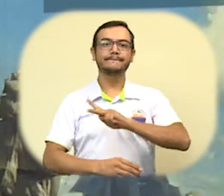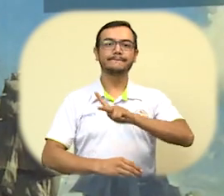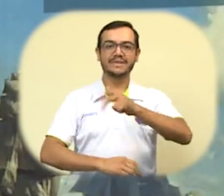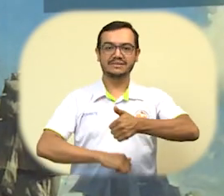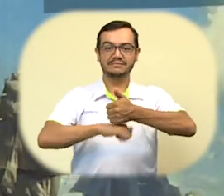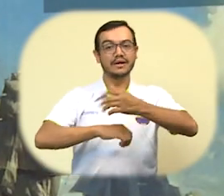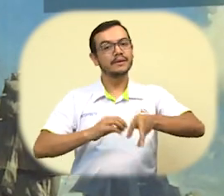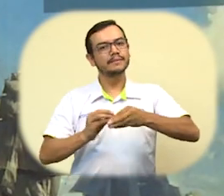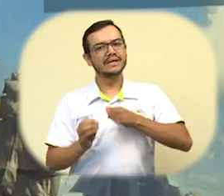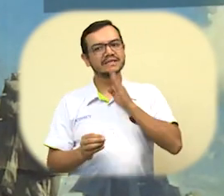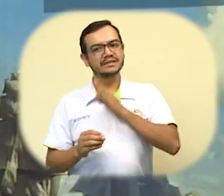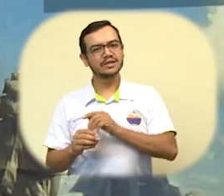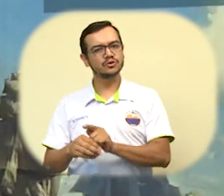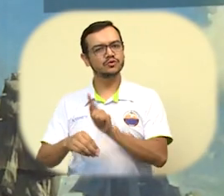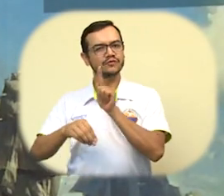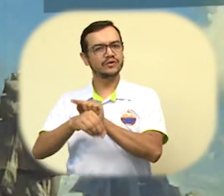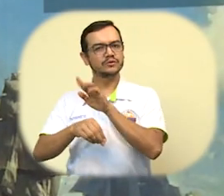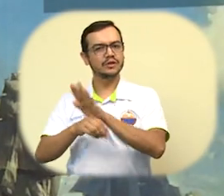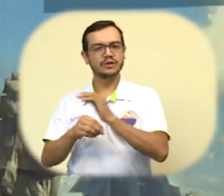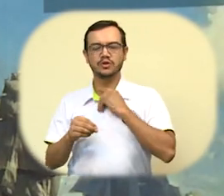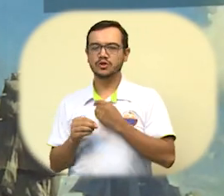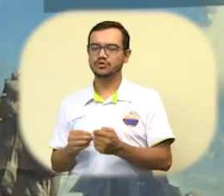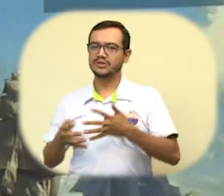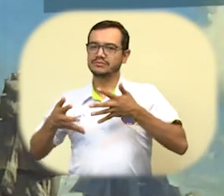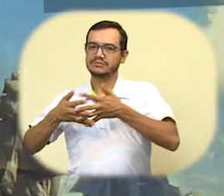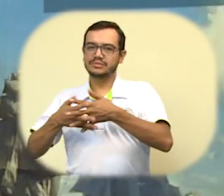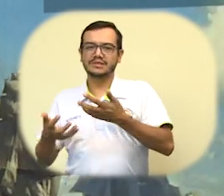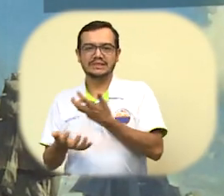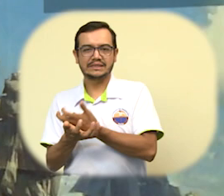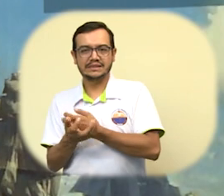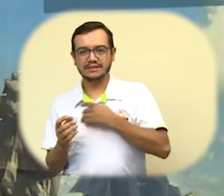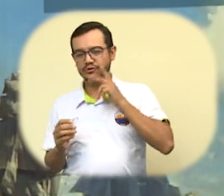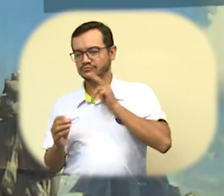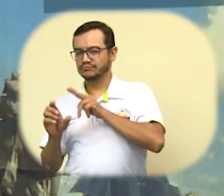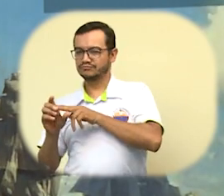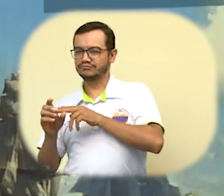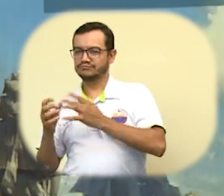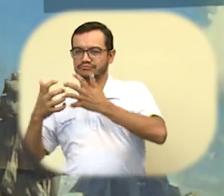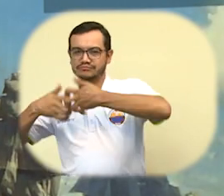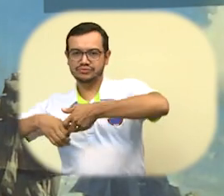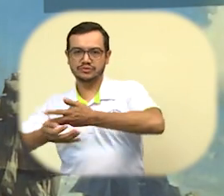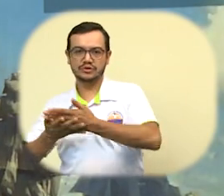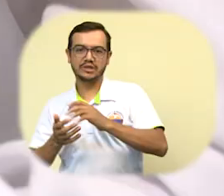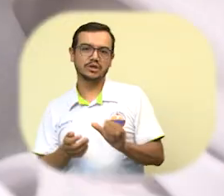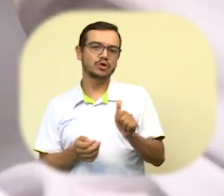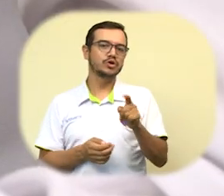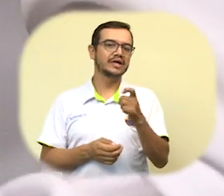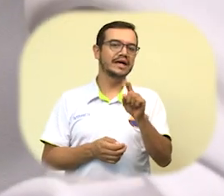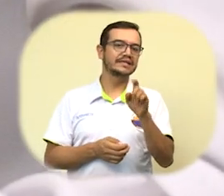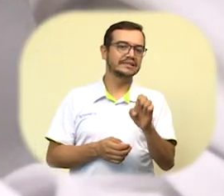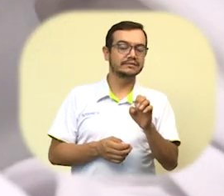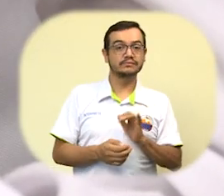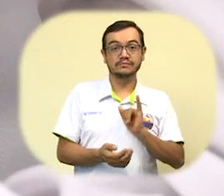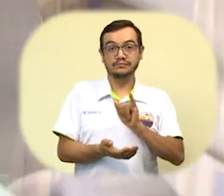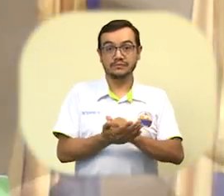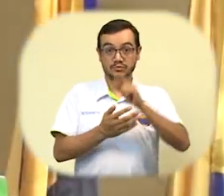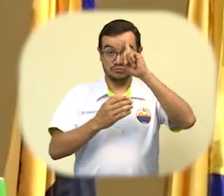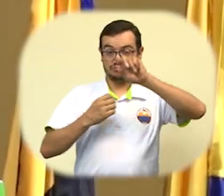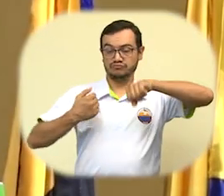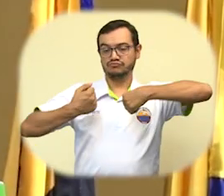Proyección Social, la Facultad de Ciencias Empresariales y Económicas y el Grupo de Análisis en Ciencias Económicas, GACE. Después del